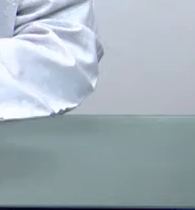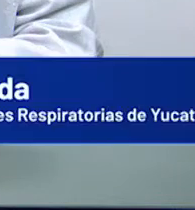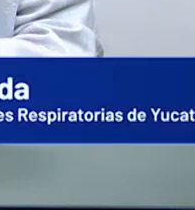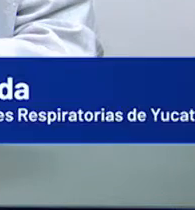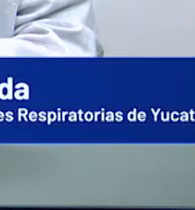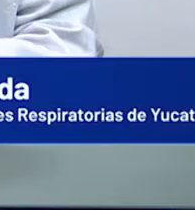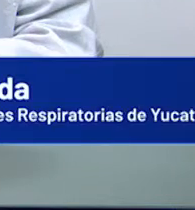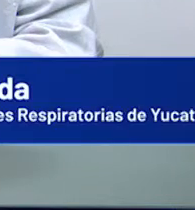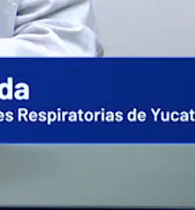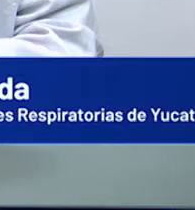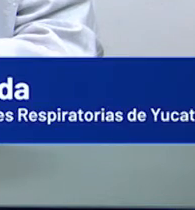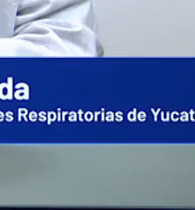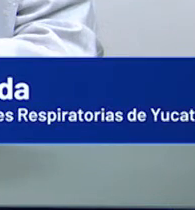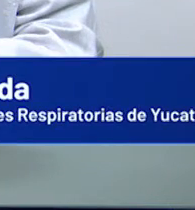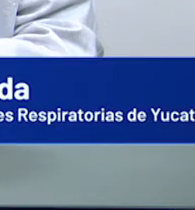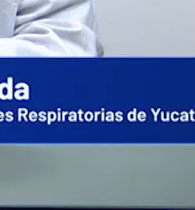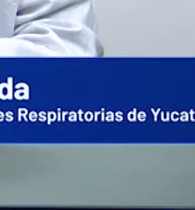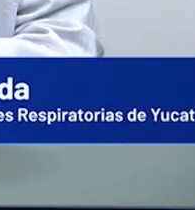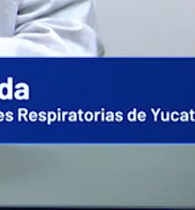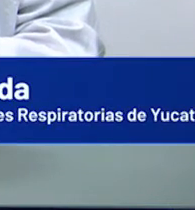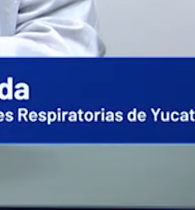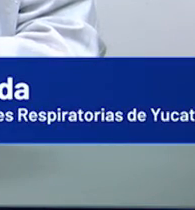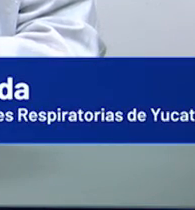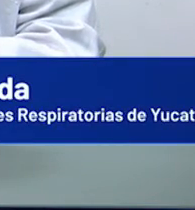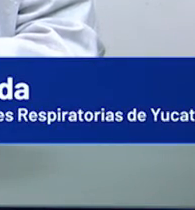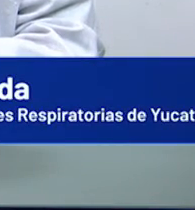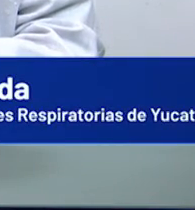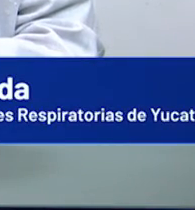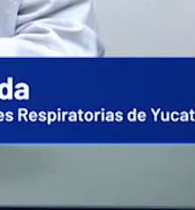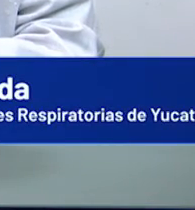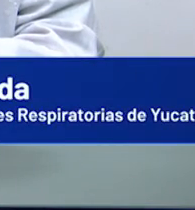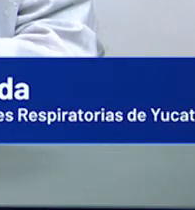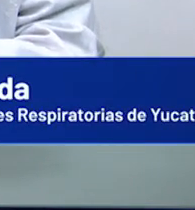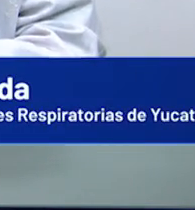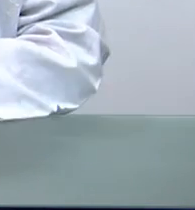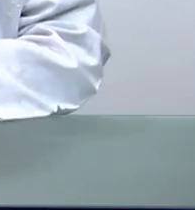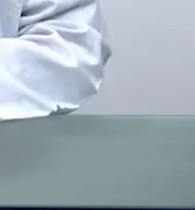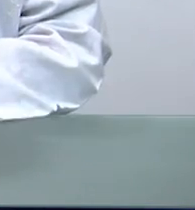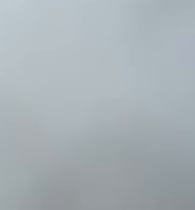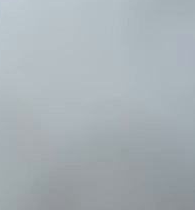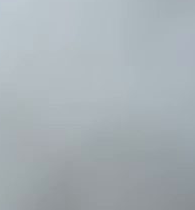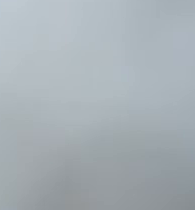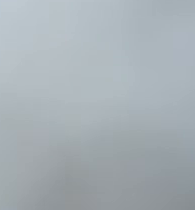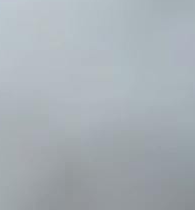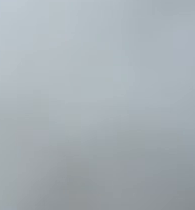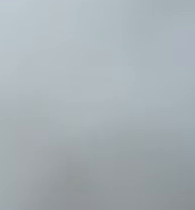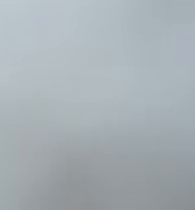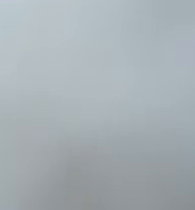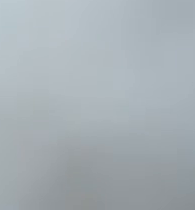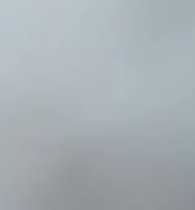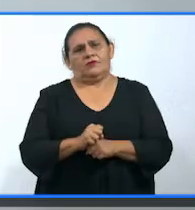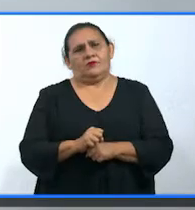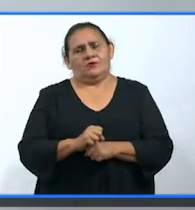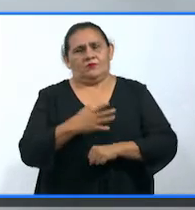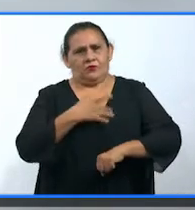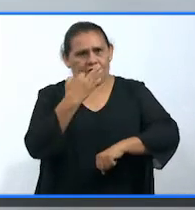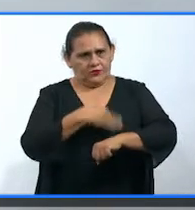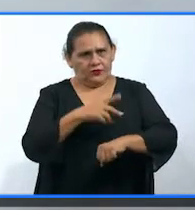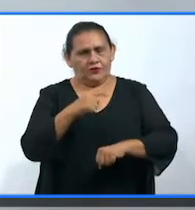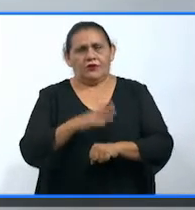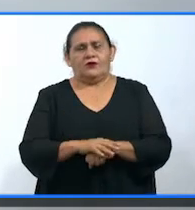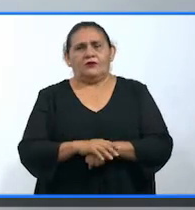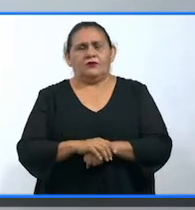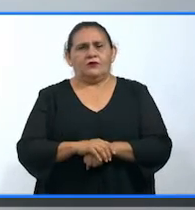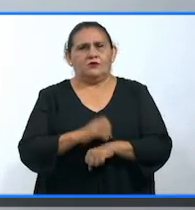Buenas tardes, nos permitimos dar el informe diario relacionado con el COVID-19. Adelante doctora. Gracias doctora, buenas tardes. Este es el parte